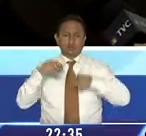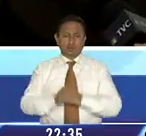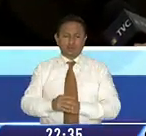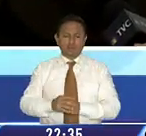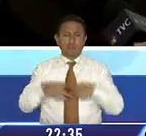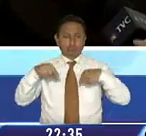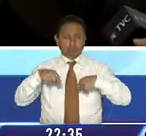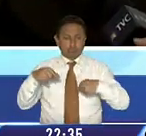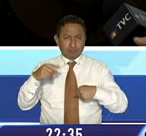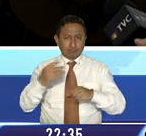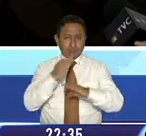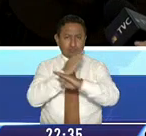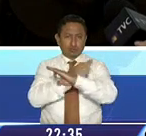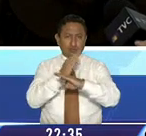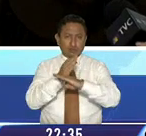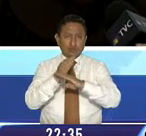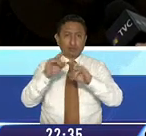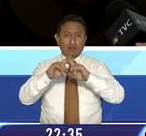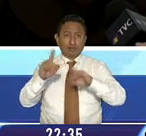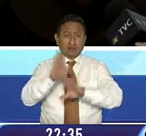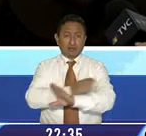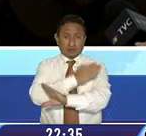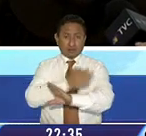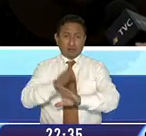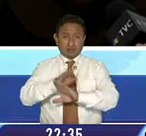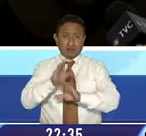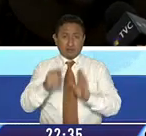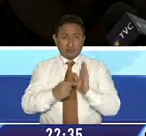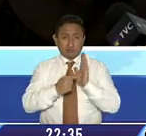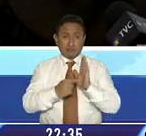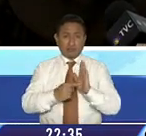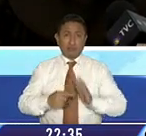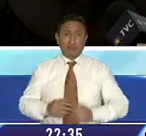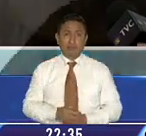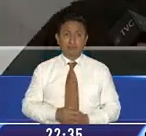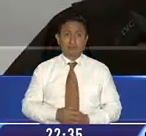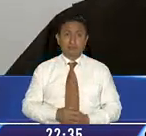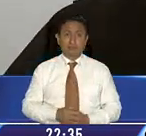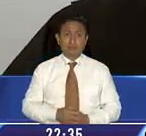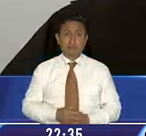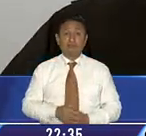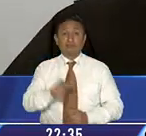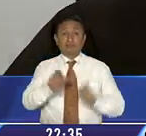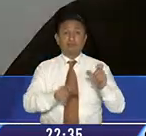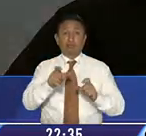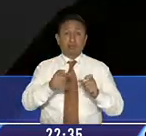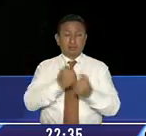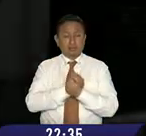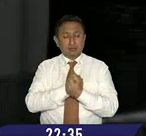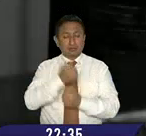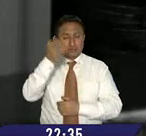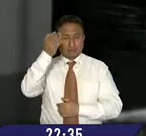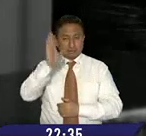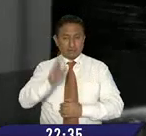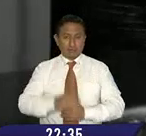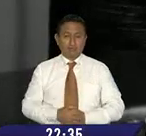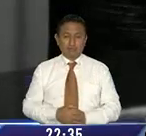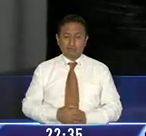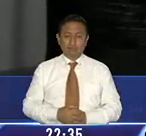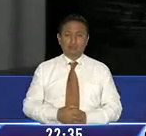vamos como que un poquito turnando en las diferentes canciones que vamos promocionando para todo el pueblo creyente y no creyente.